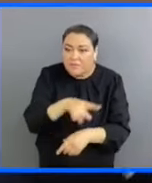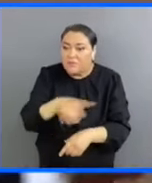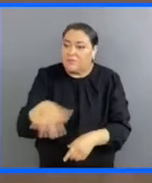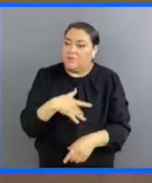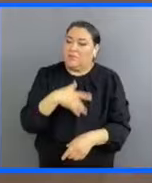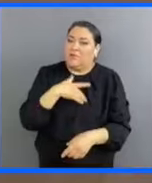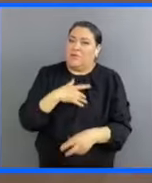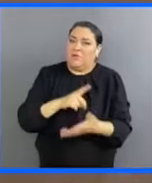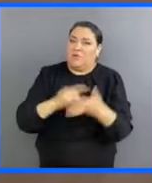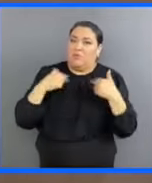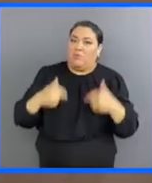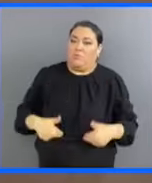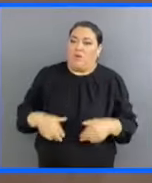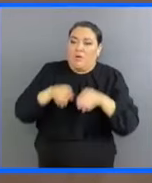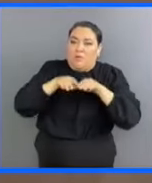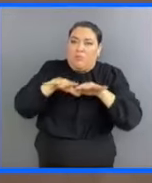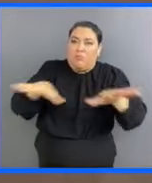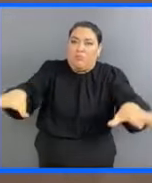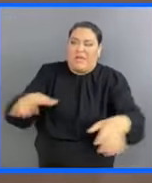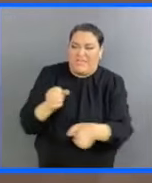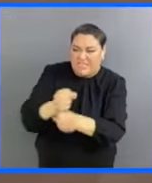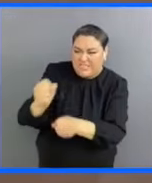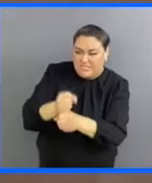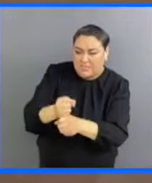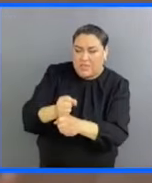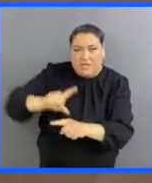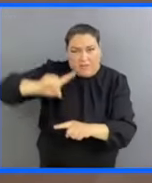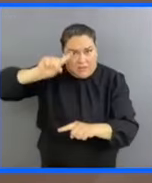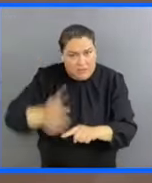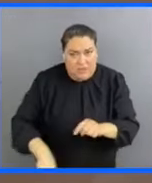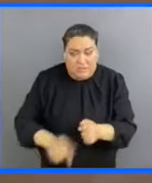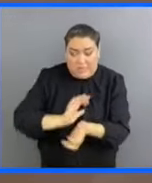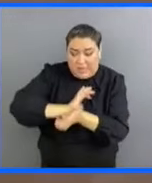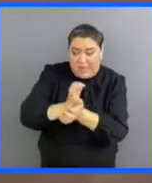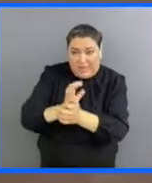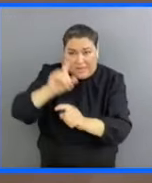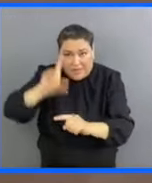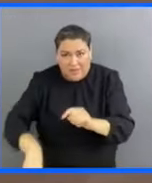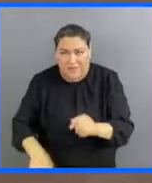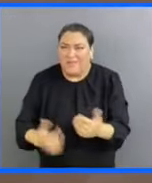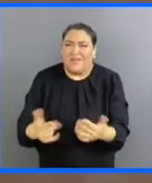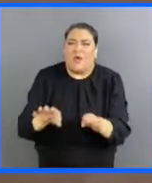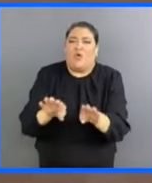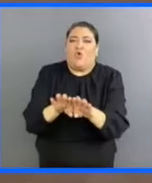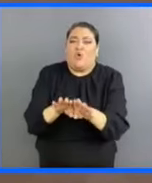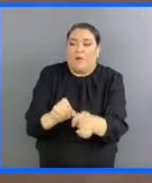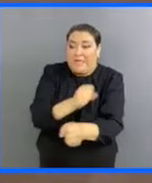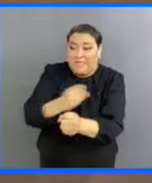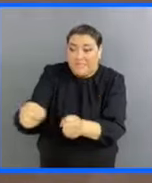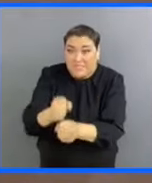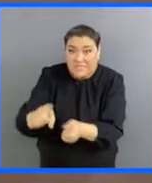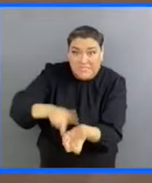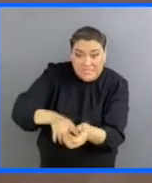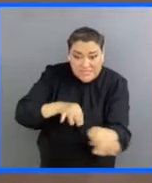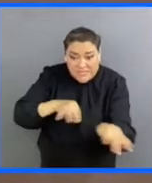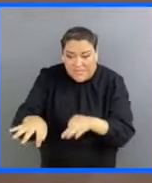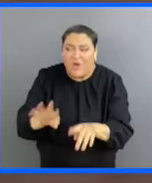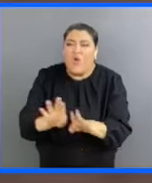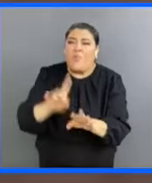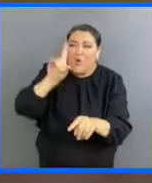eliminación completa a cualquier forma de discriminación o a cualquier tipo de violencia laboral o a cualquier tipo de violencia en razón de